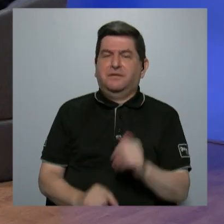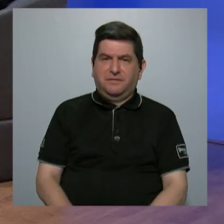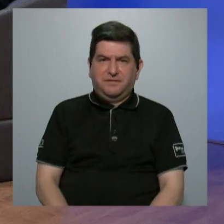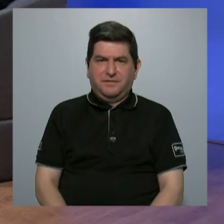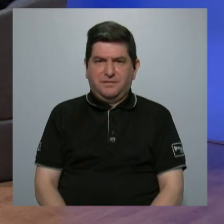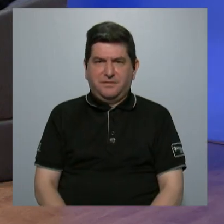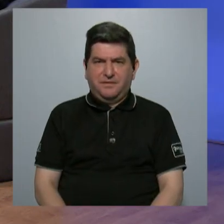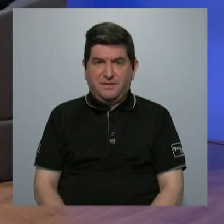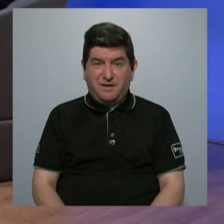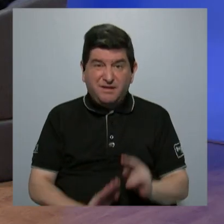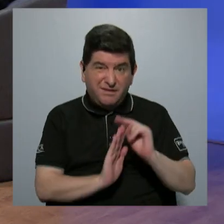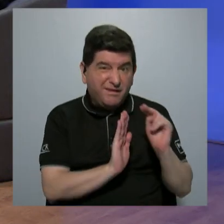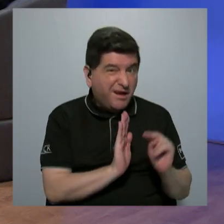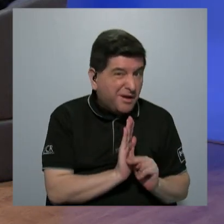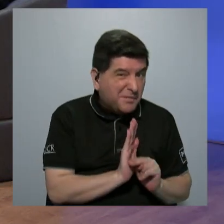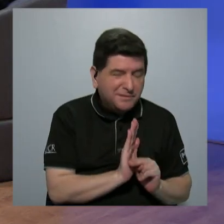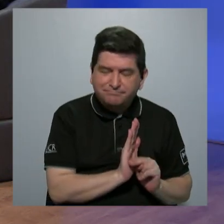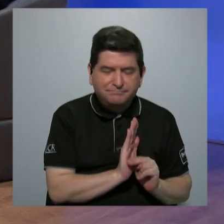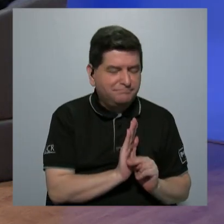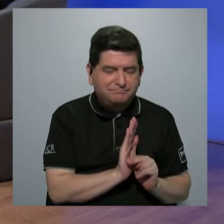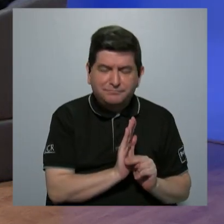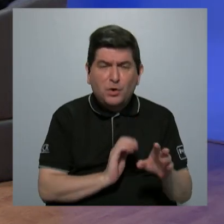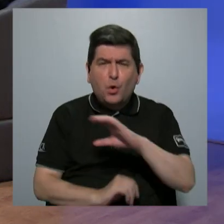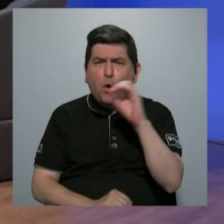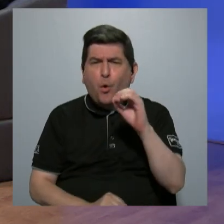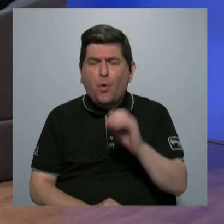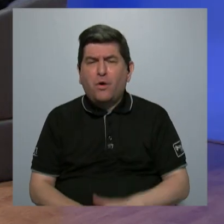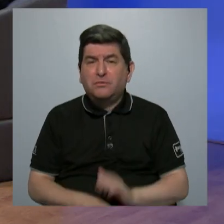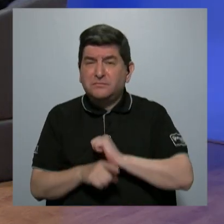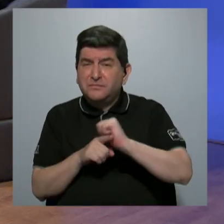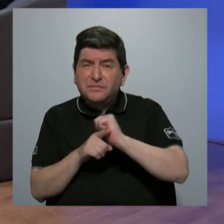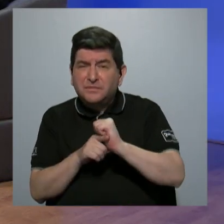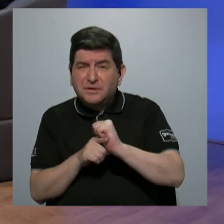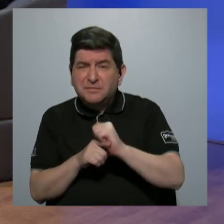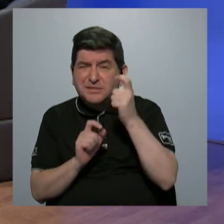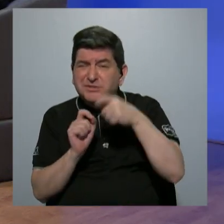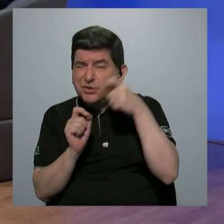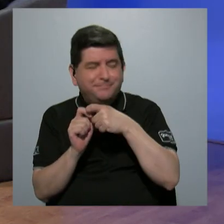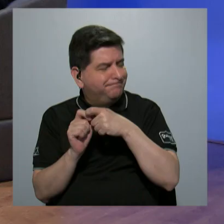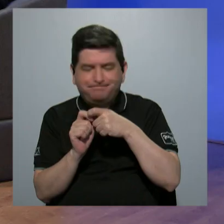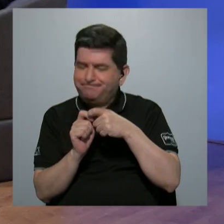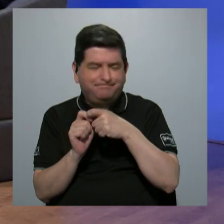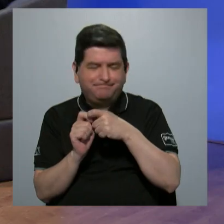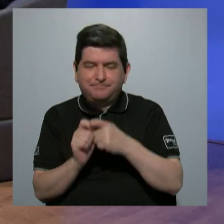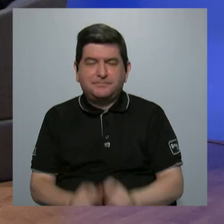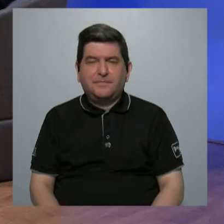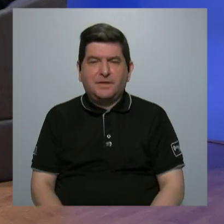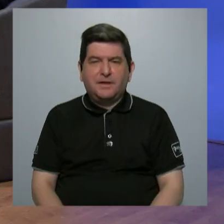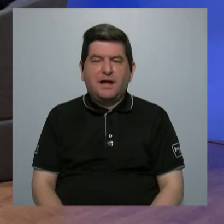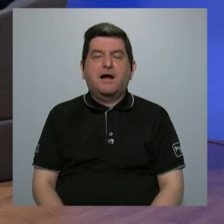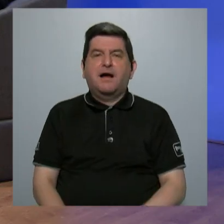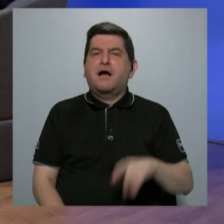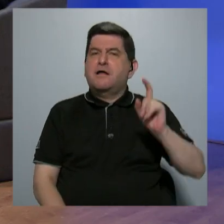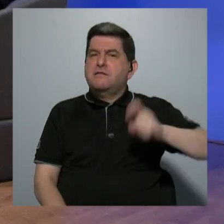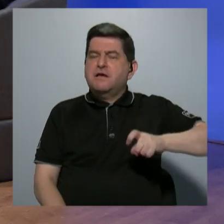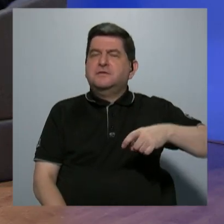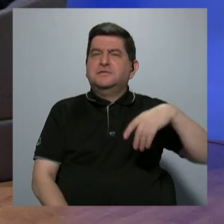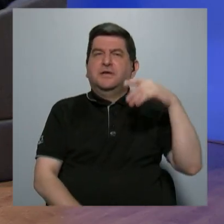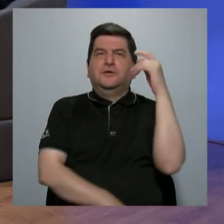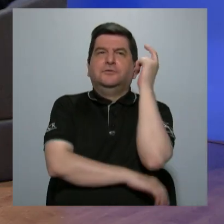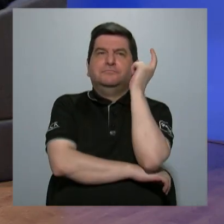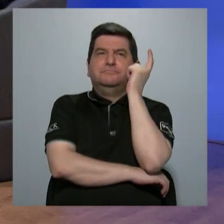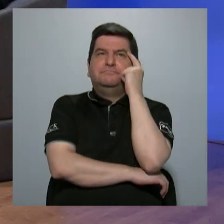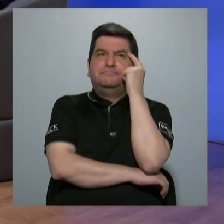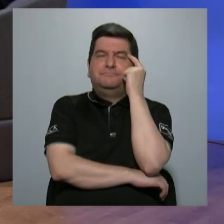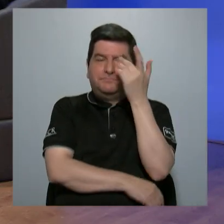ni desde la normativa ni desde una capacitación puntual. Y creo que aquí tenemos que entonces pensar que